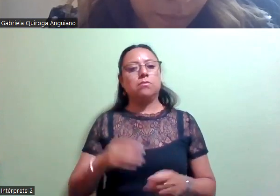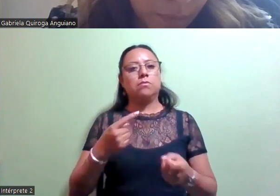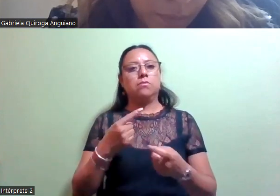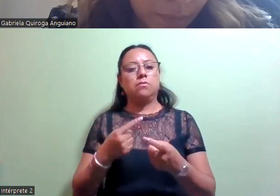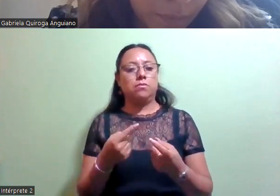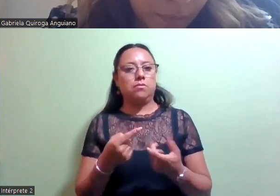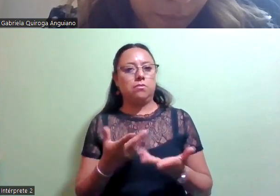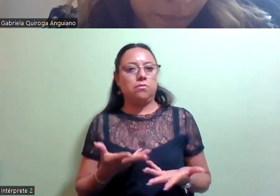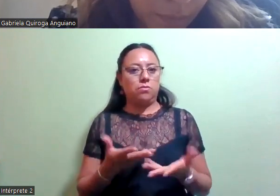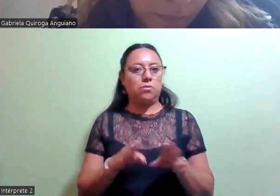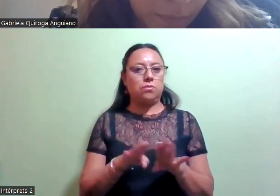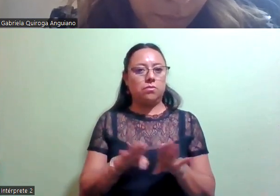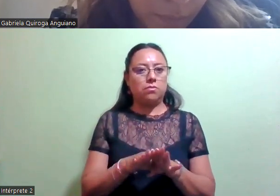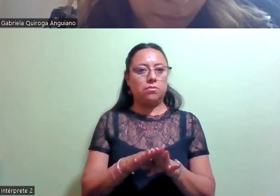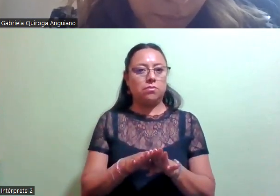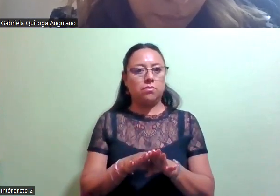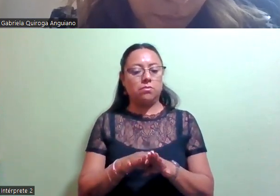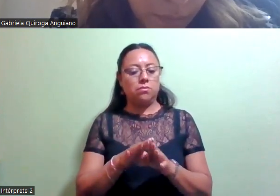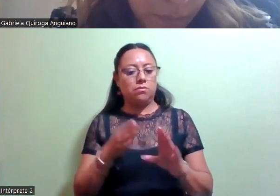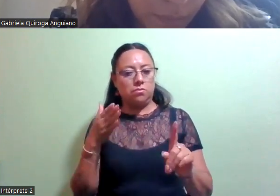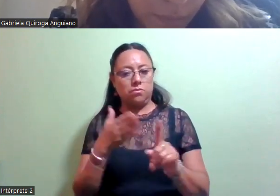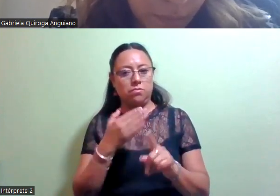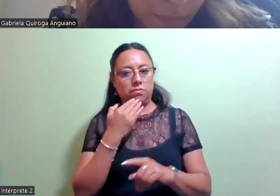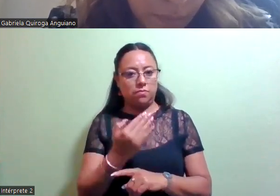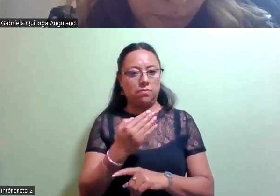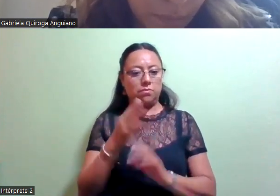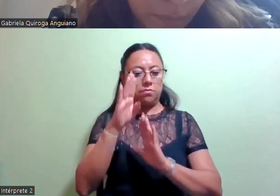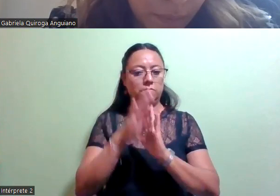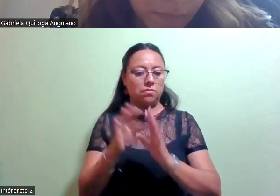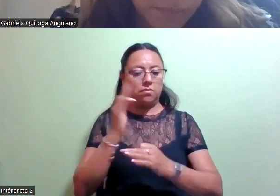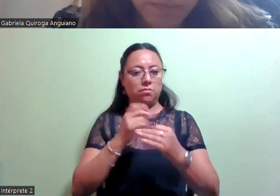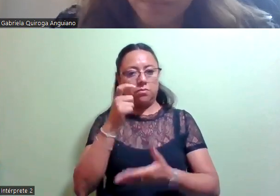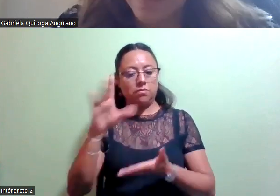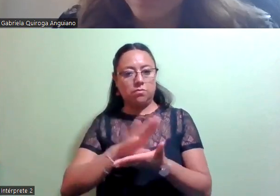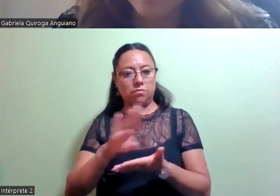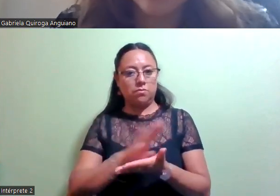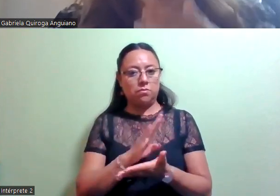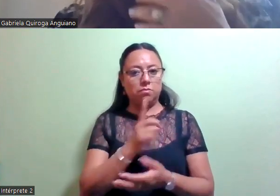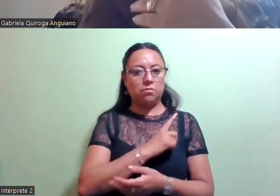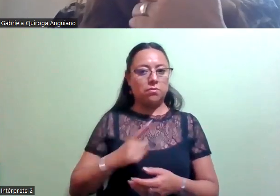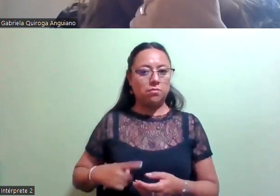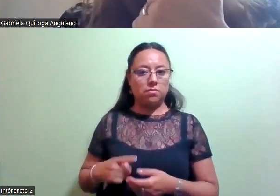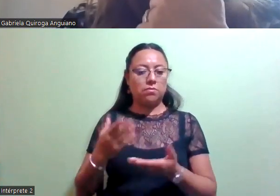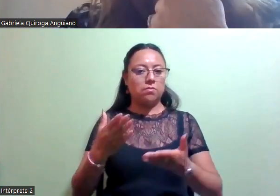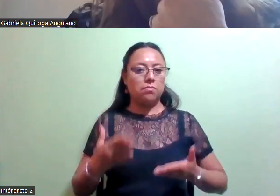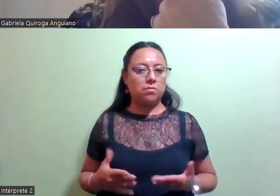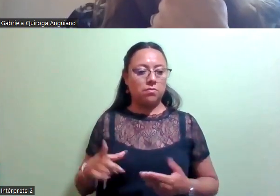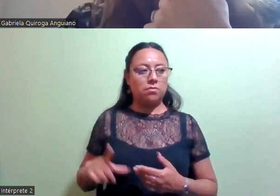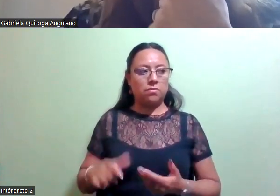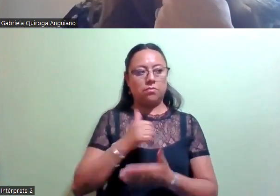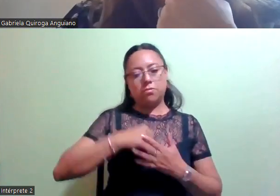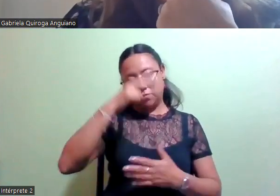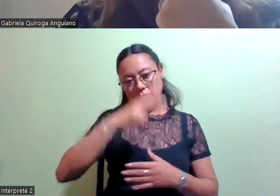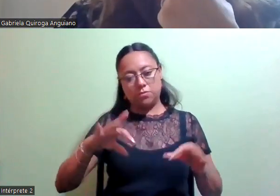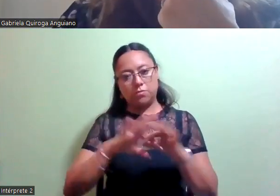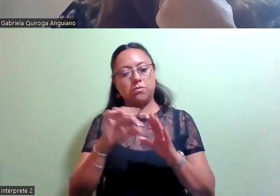y futuros, teniendo como consecuencia directa una disminución de los ingresos que deberán de recibir el gobierno de la ciudad, de conformidad con